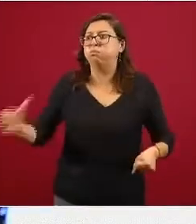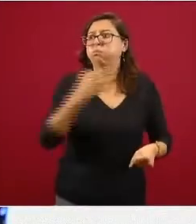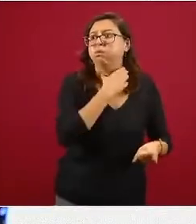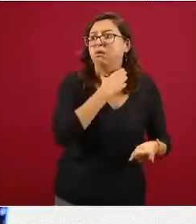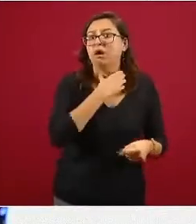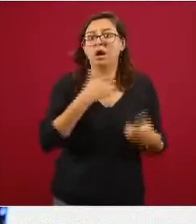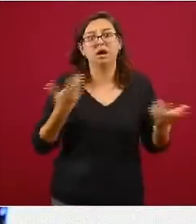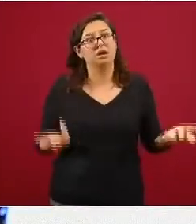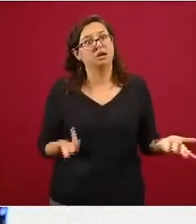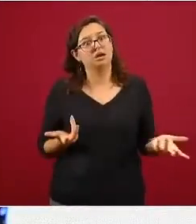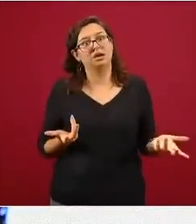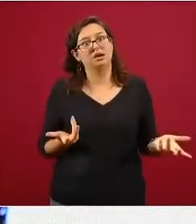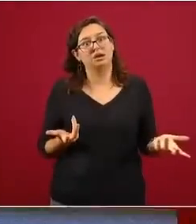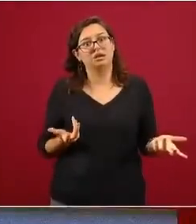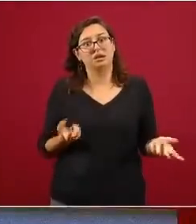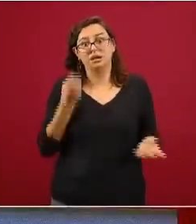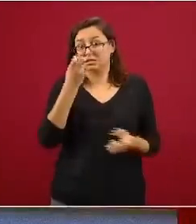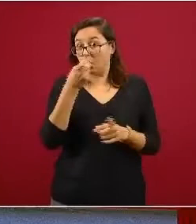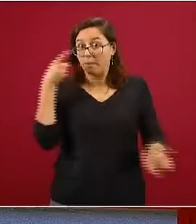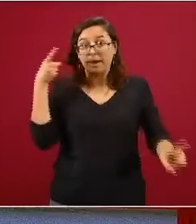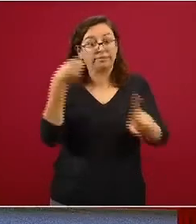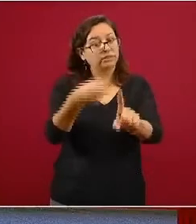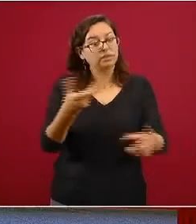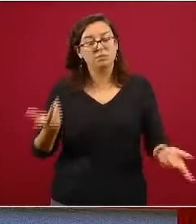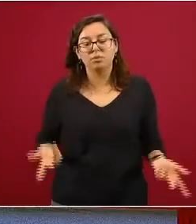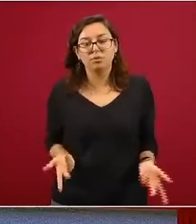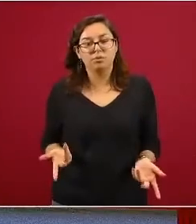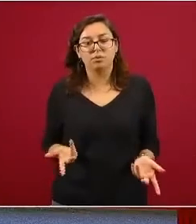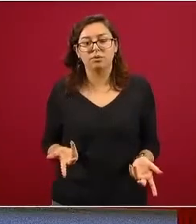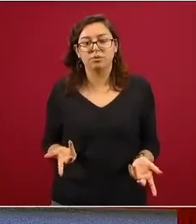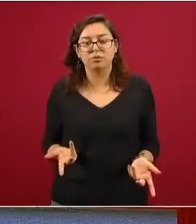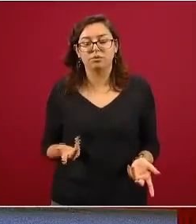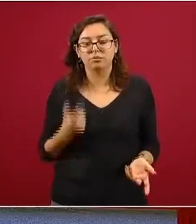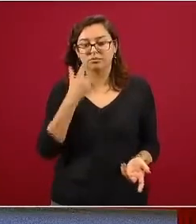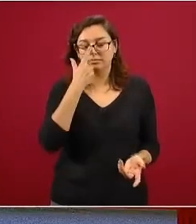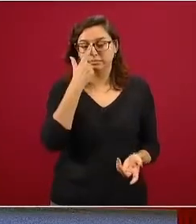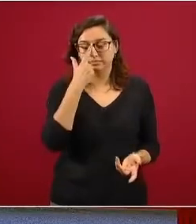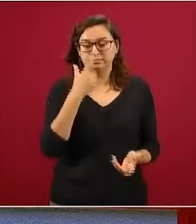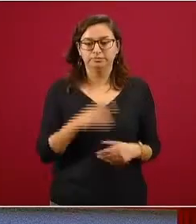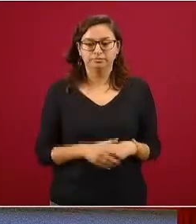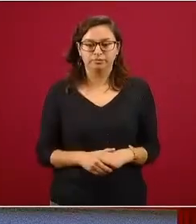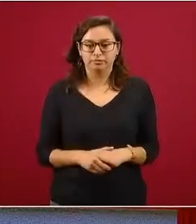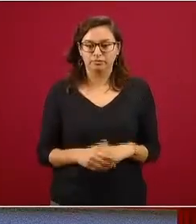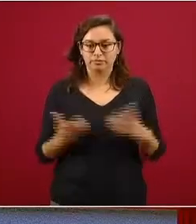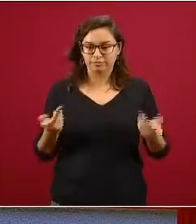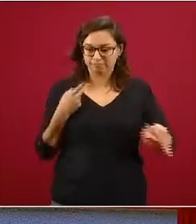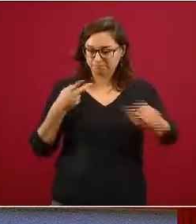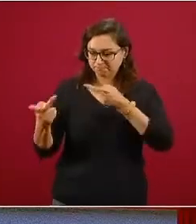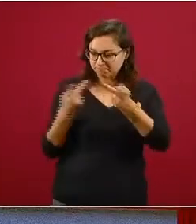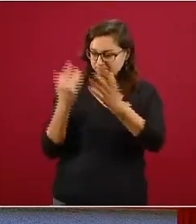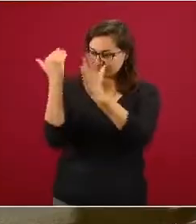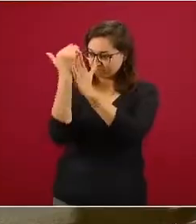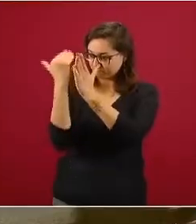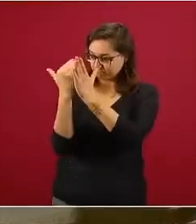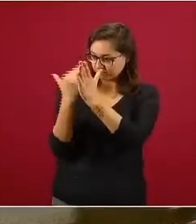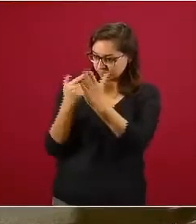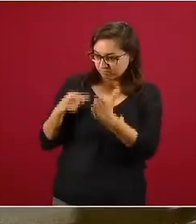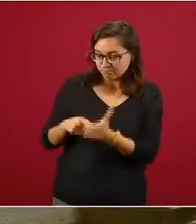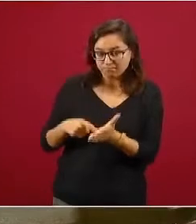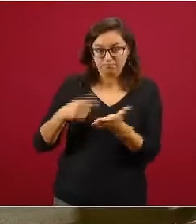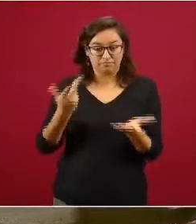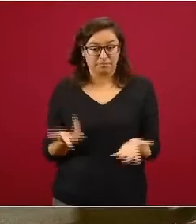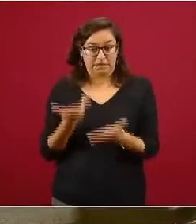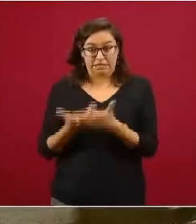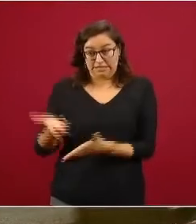objetivo en sí mismo, es un objetivo técnico. Si se revisan los manuales de preparación y respuesta ante las pandemias